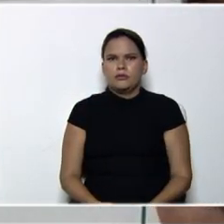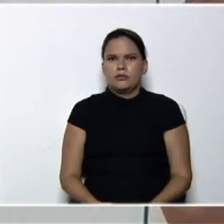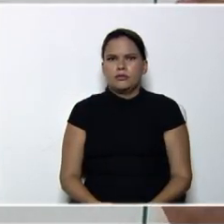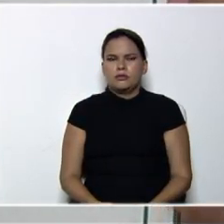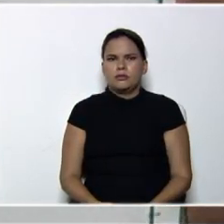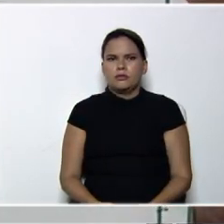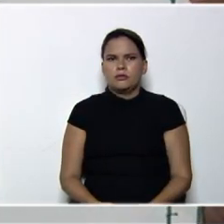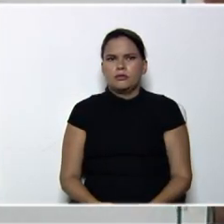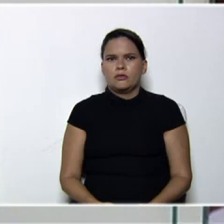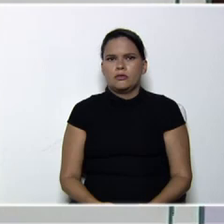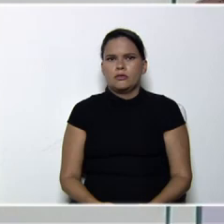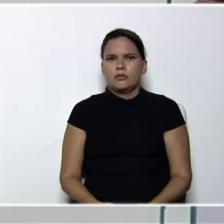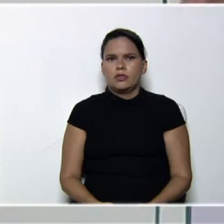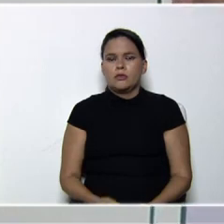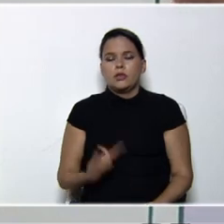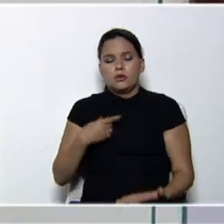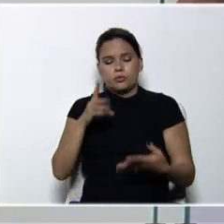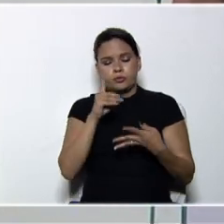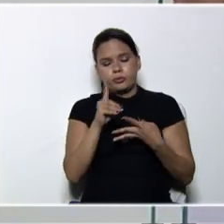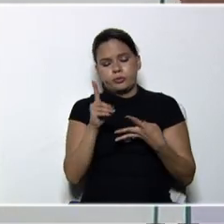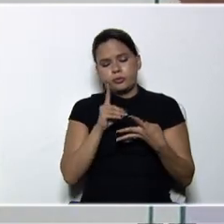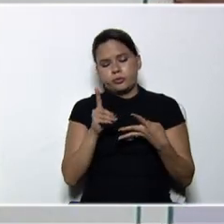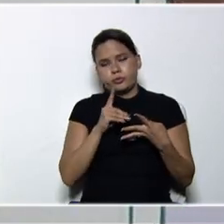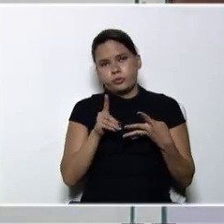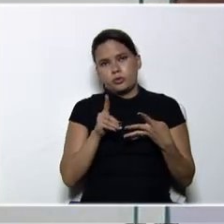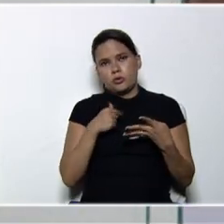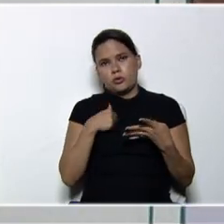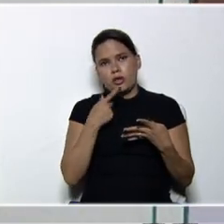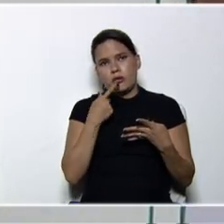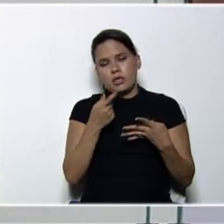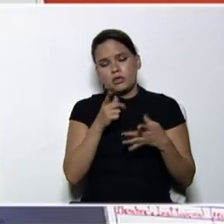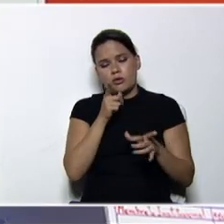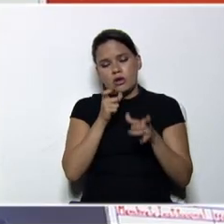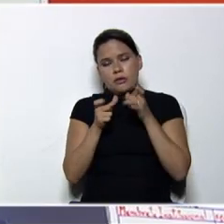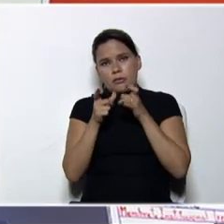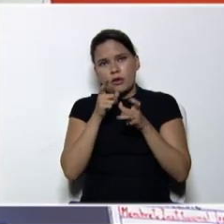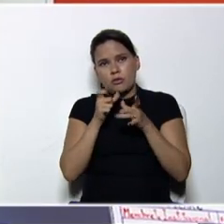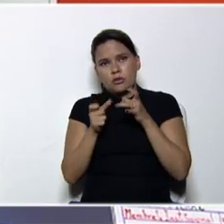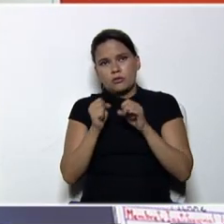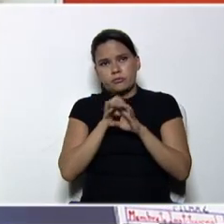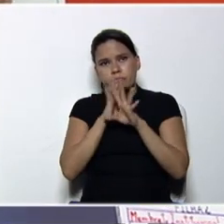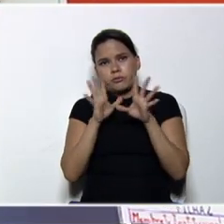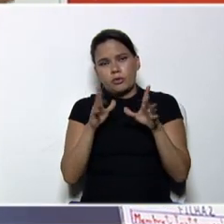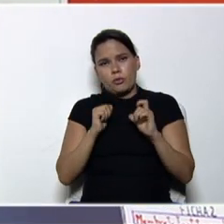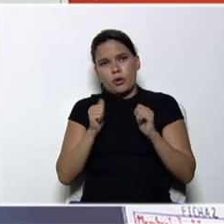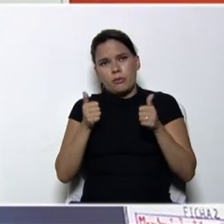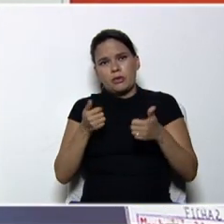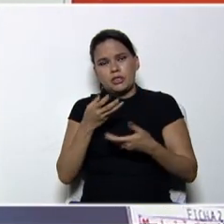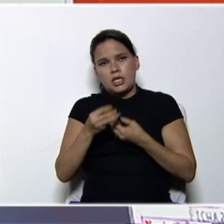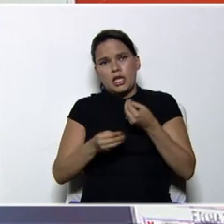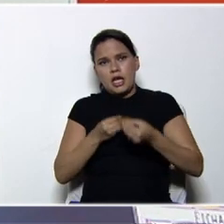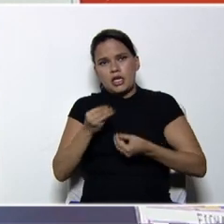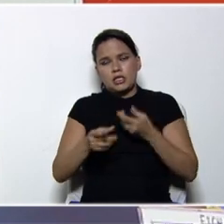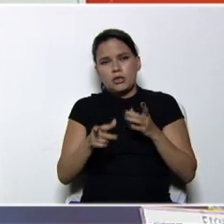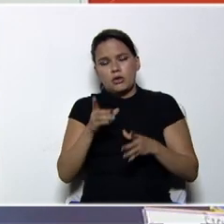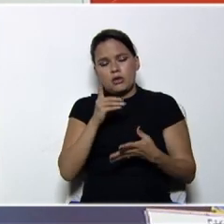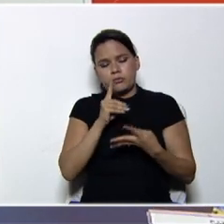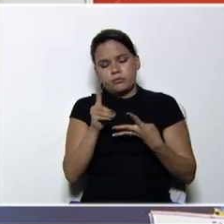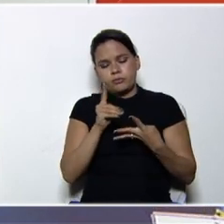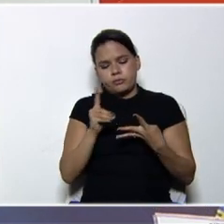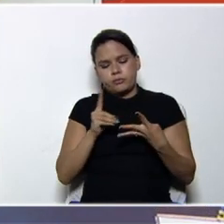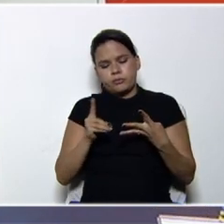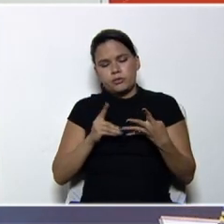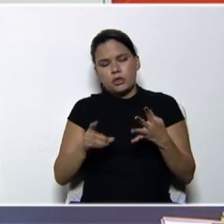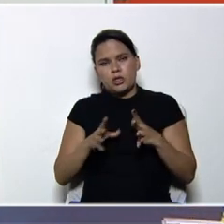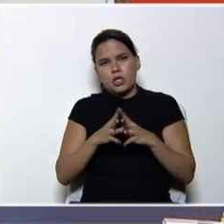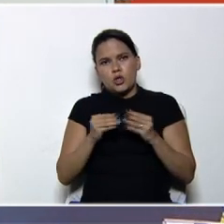más. Y voy a hacer una descripción, como les había dicho, con las preguntas generadoras. Voy a empezar a hacer entonces una descripción de